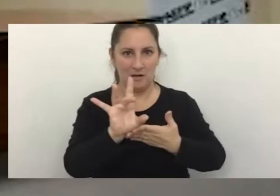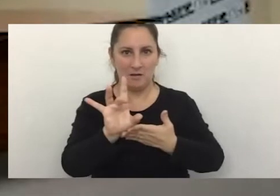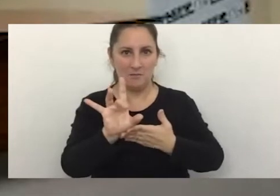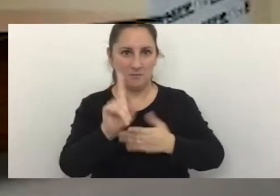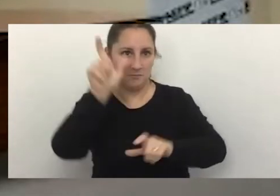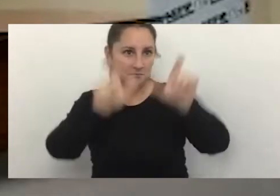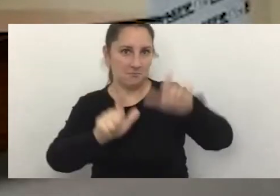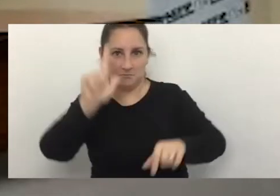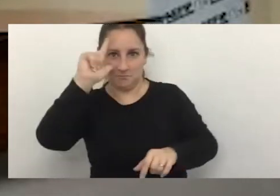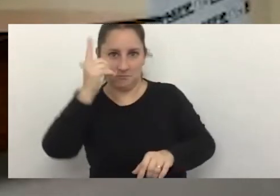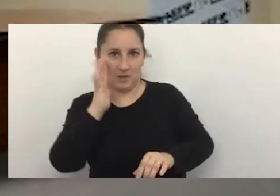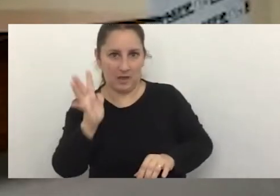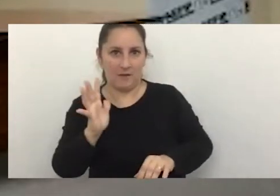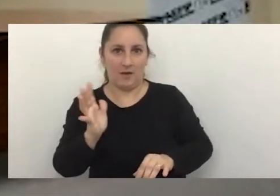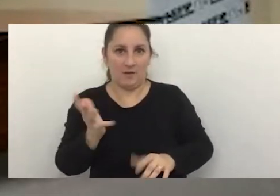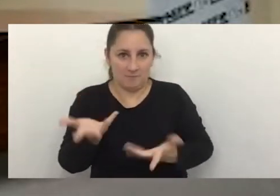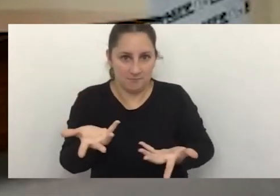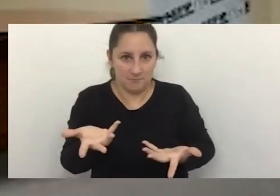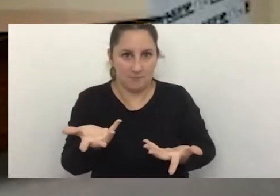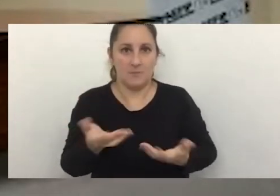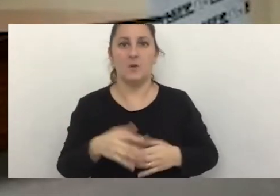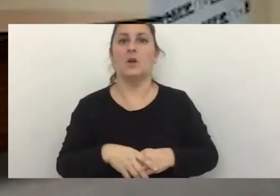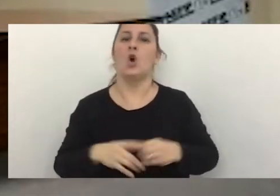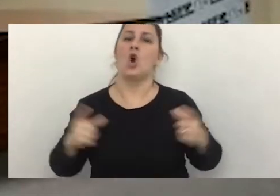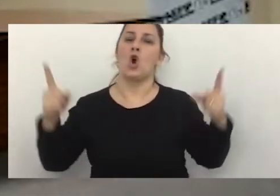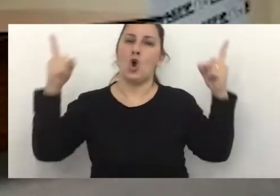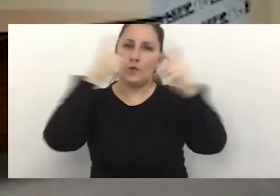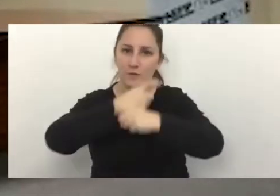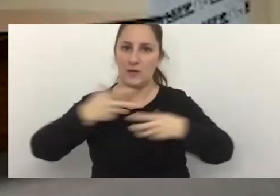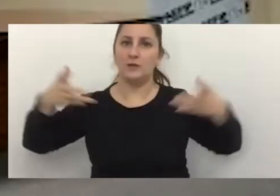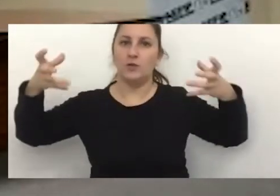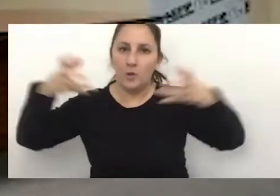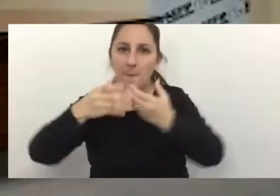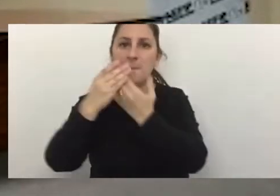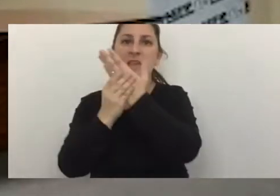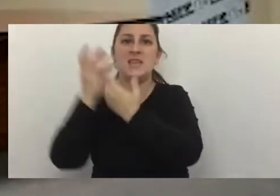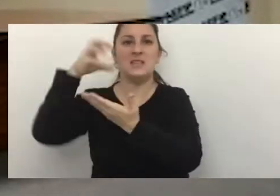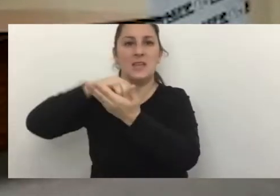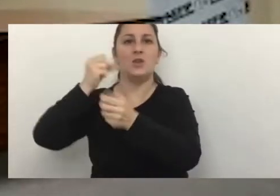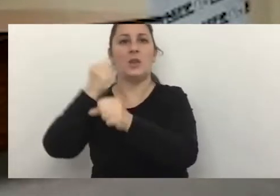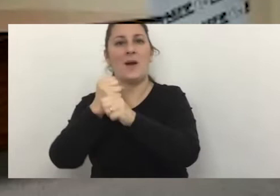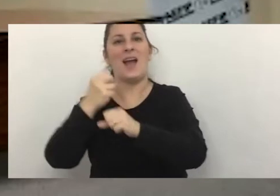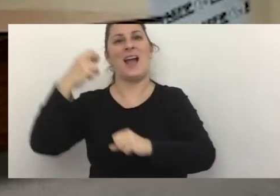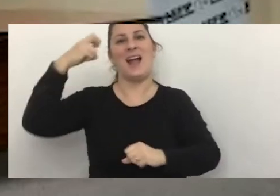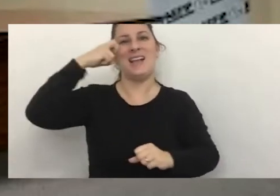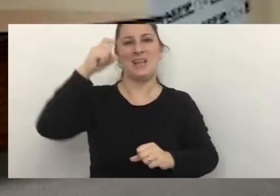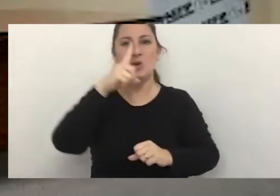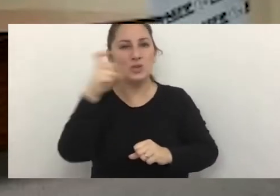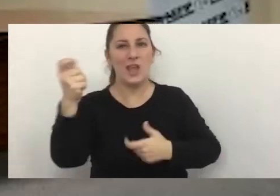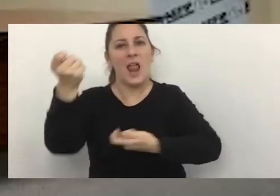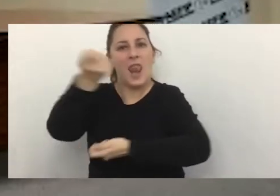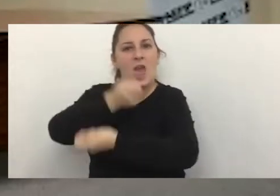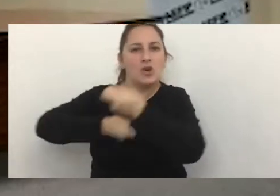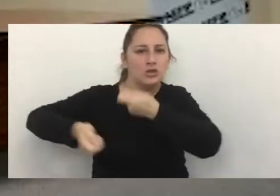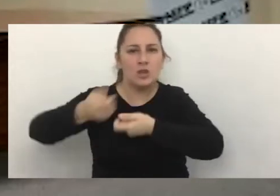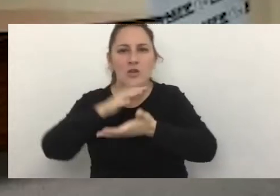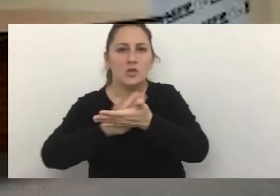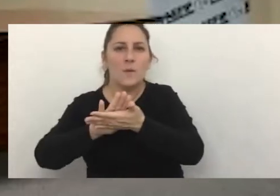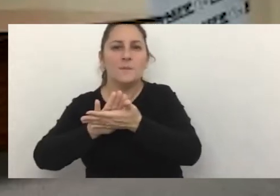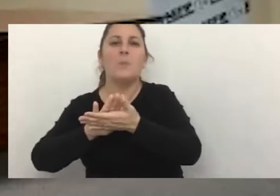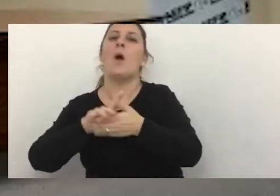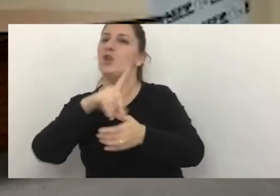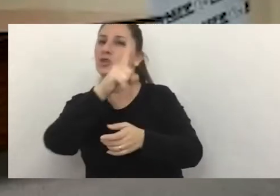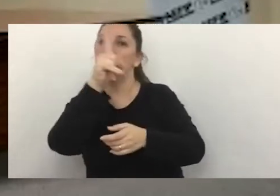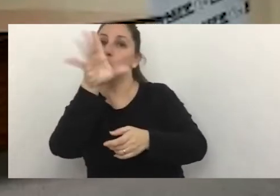Van a conflicto colectivo, van al ministerio, van acá callado al 100, ¿no? Negociación, ¿qué va? Reincorporan a todos, menos